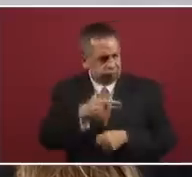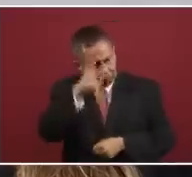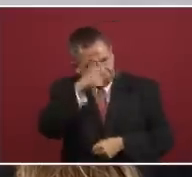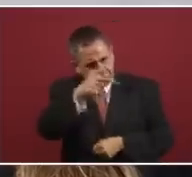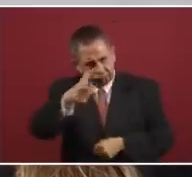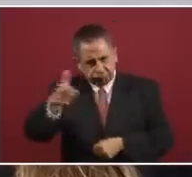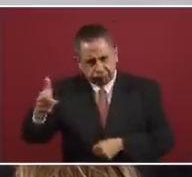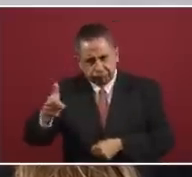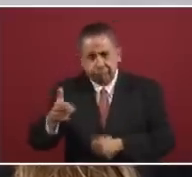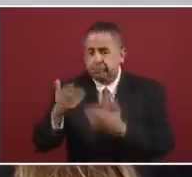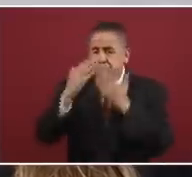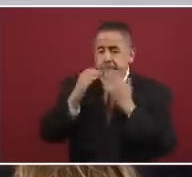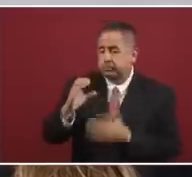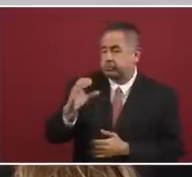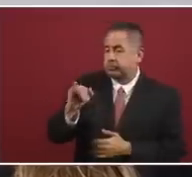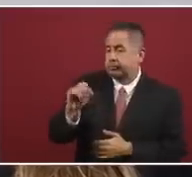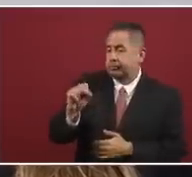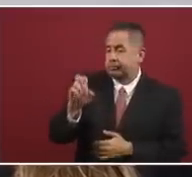ya no está el CISEN,